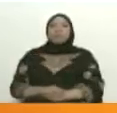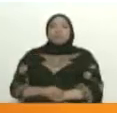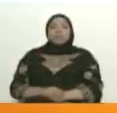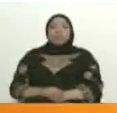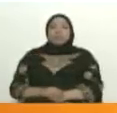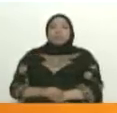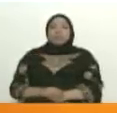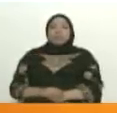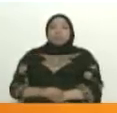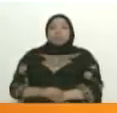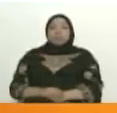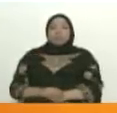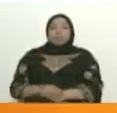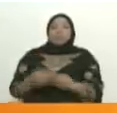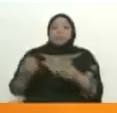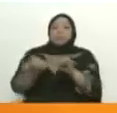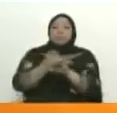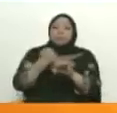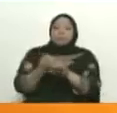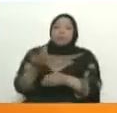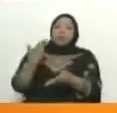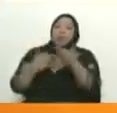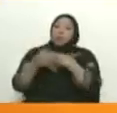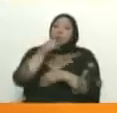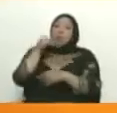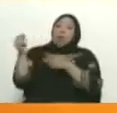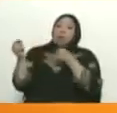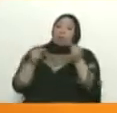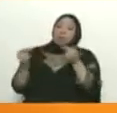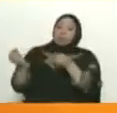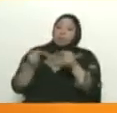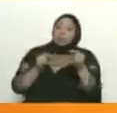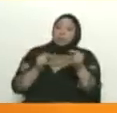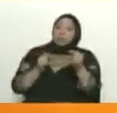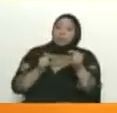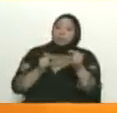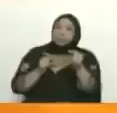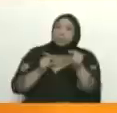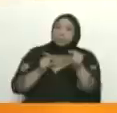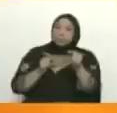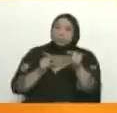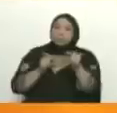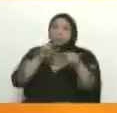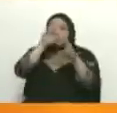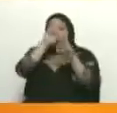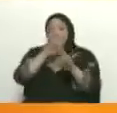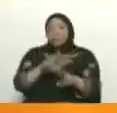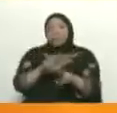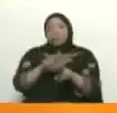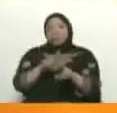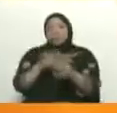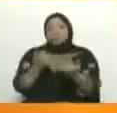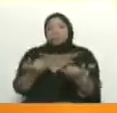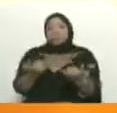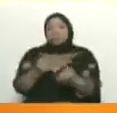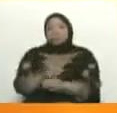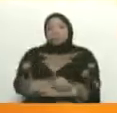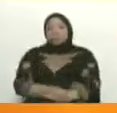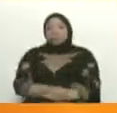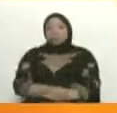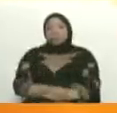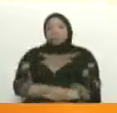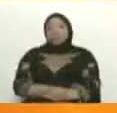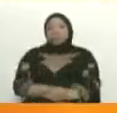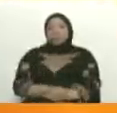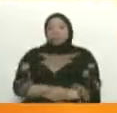sensible, abierta a la conversación, a la discusión, y resulta que en ese momento, en ese